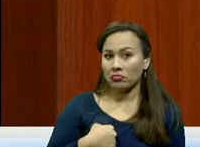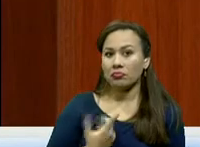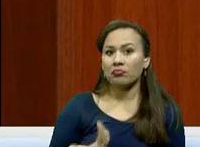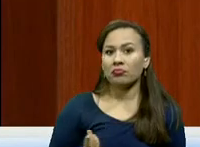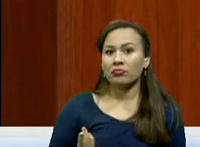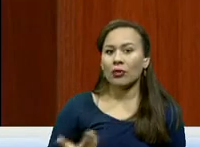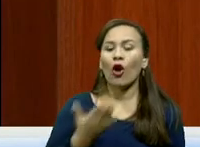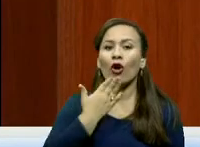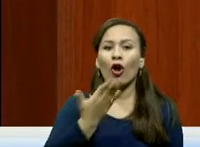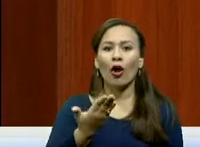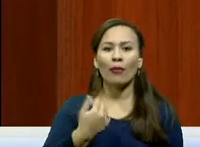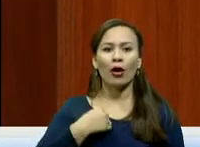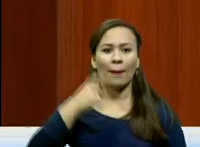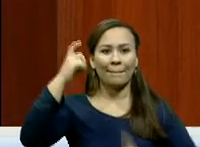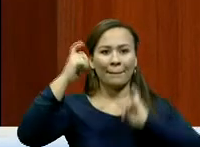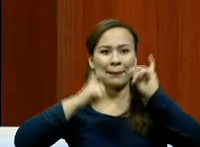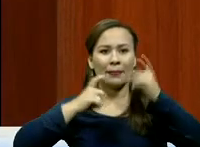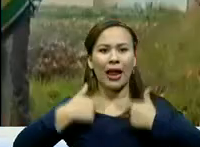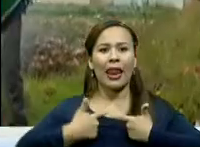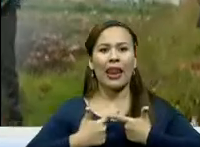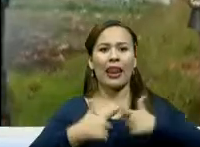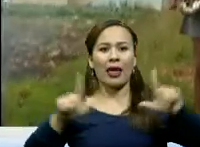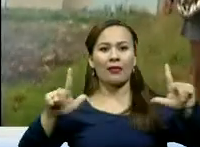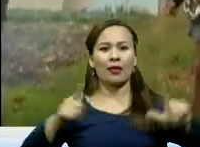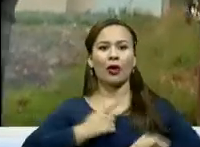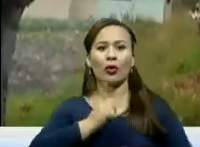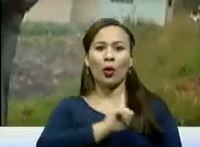cómo poder expresarse uno libremente.